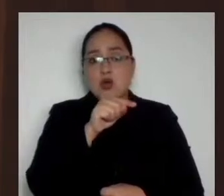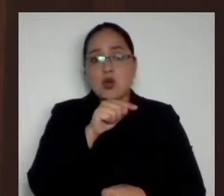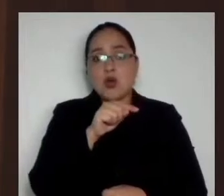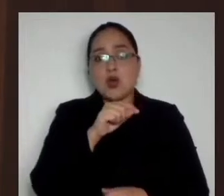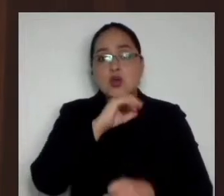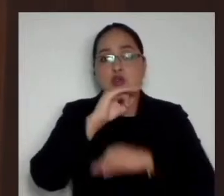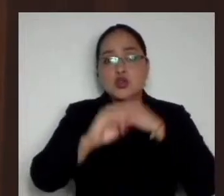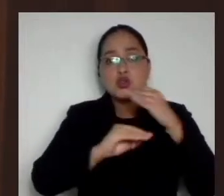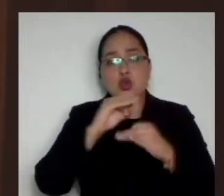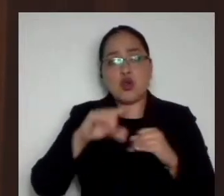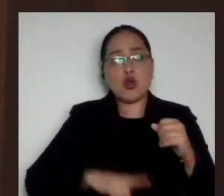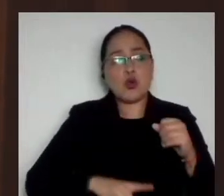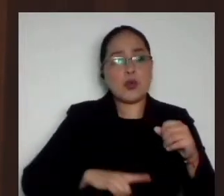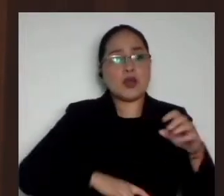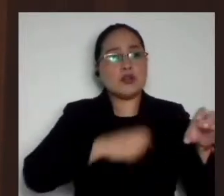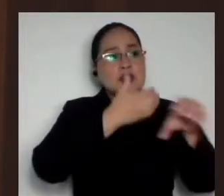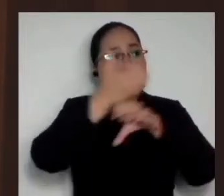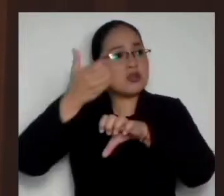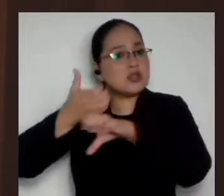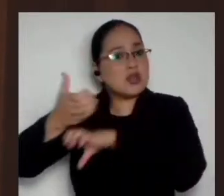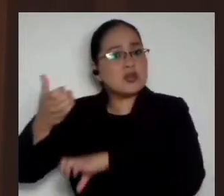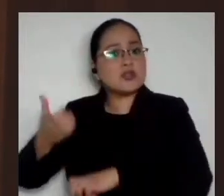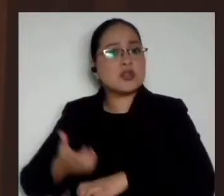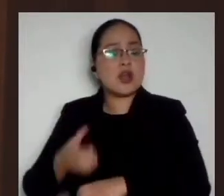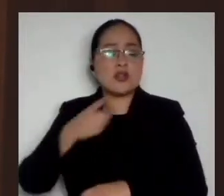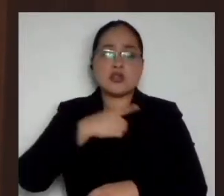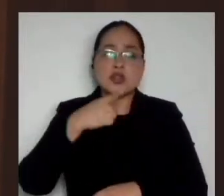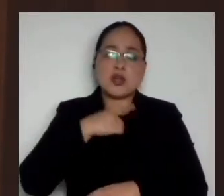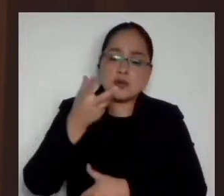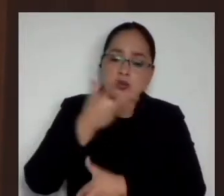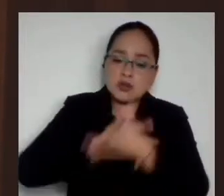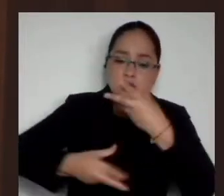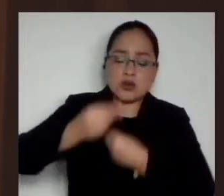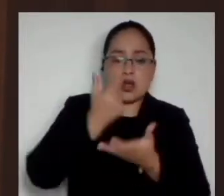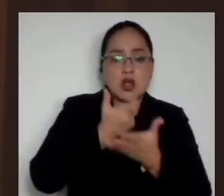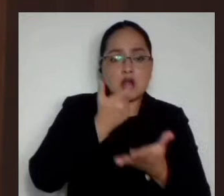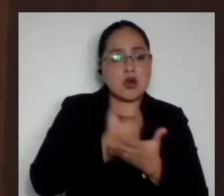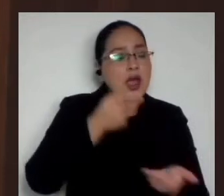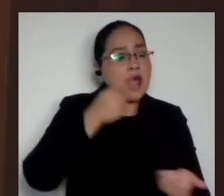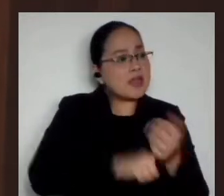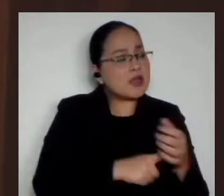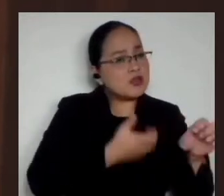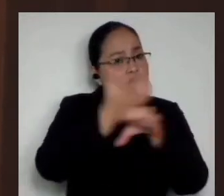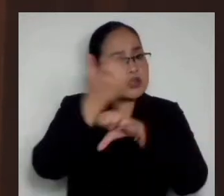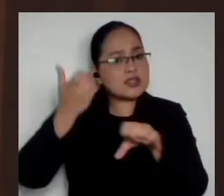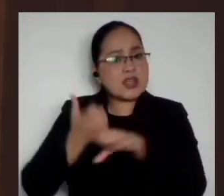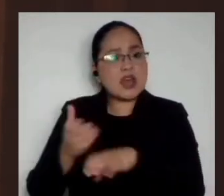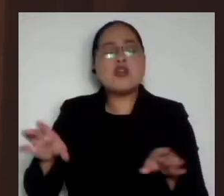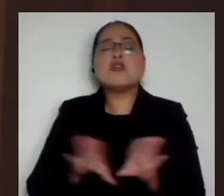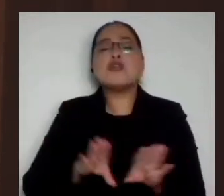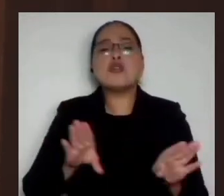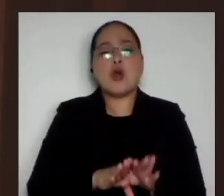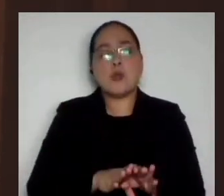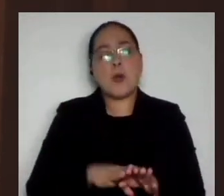gobiernos estatales que reactiven la economía de sus entidades generando